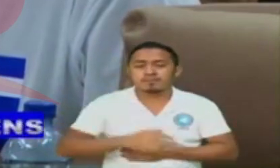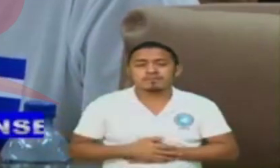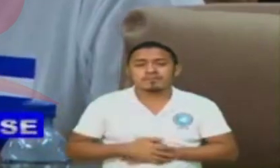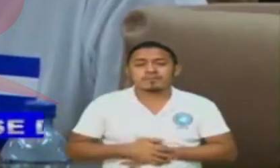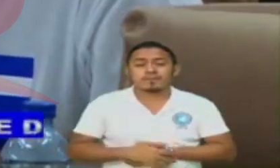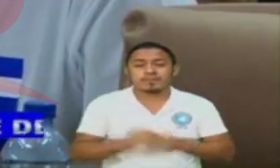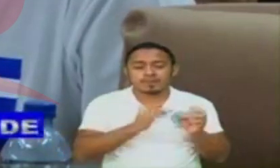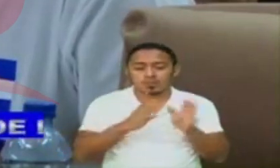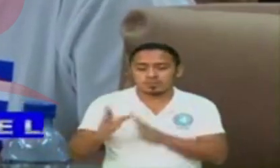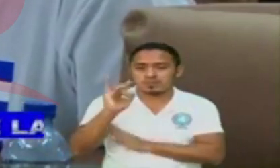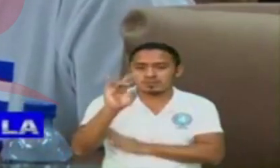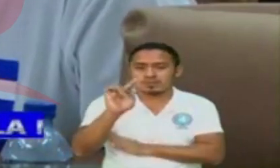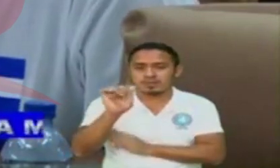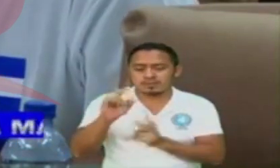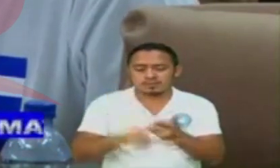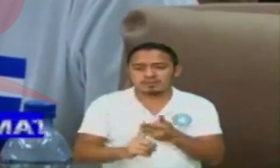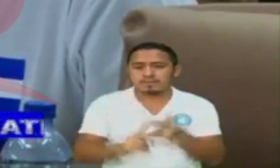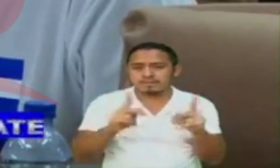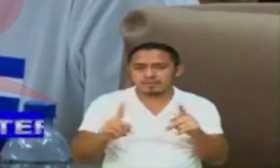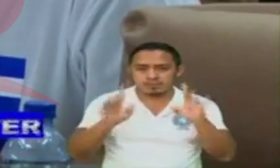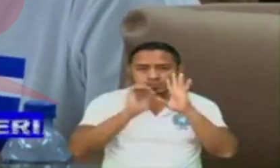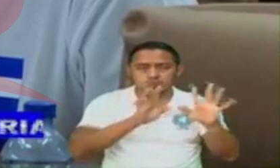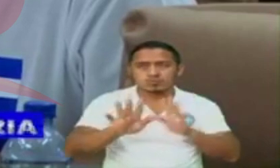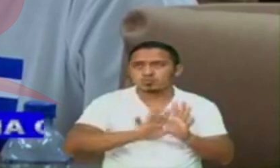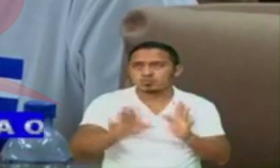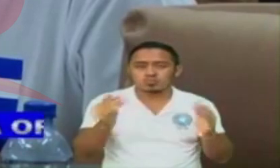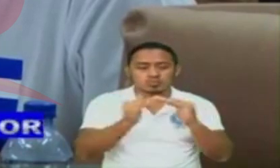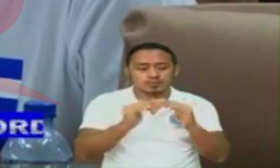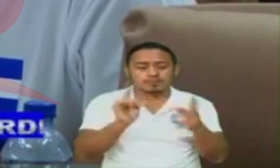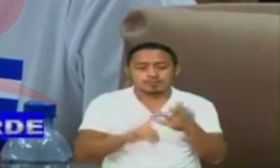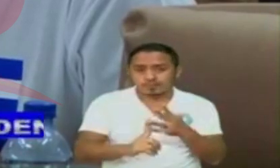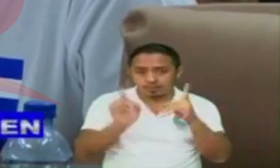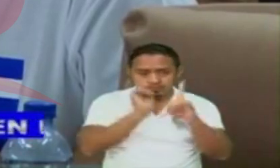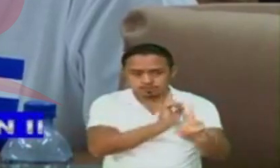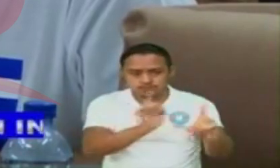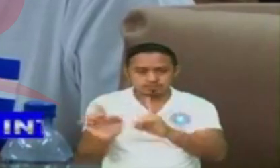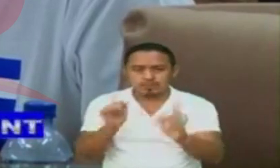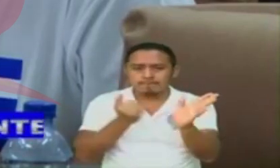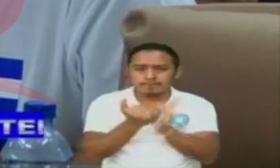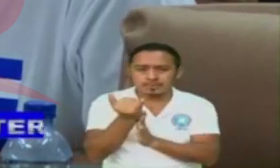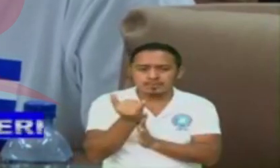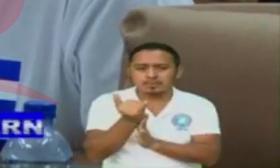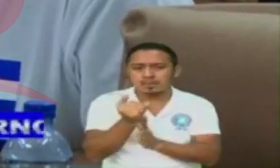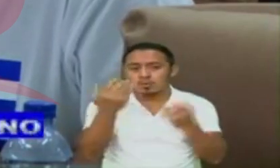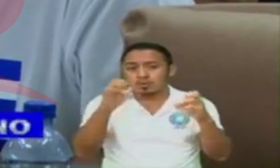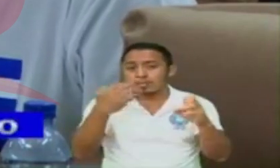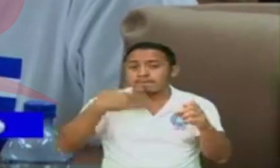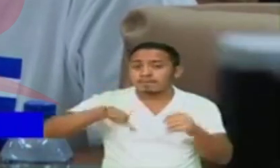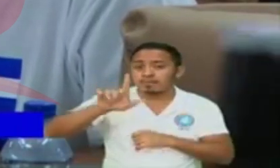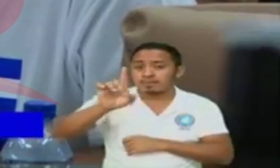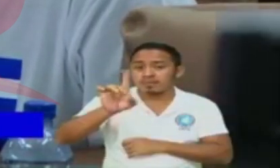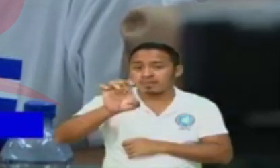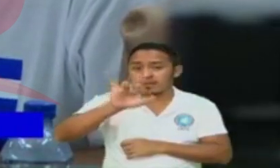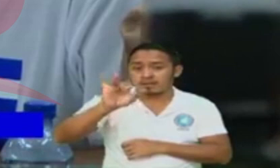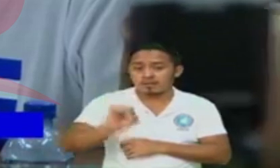el orden interno, la seguridad de las personas y sus bienes, la prevención, persecución e investigación de los actos delictivos que